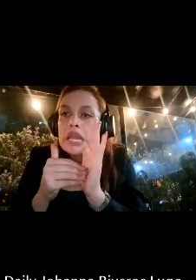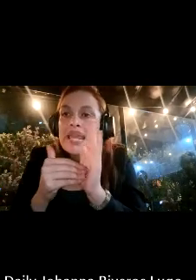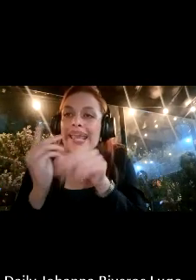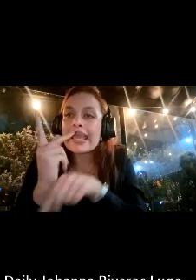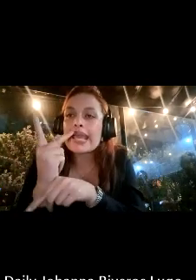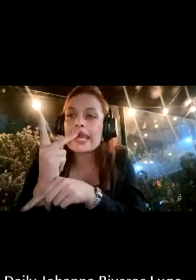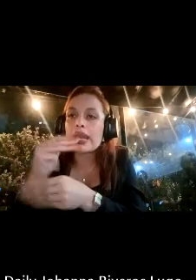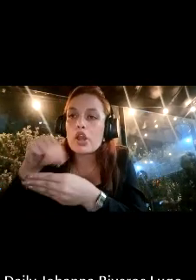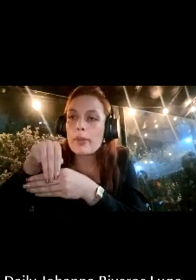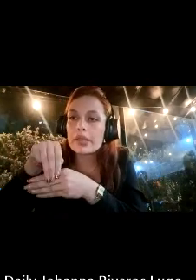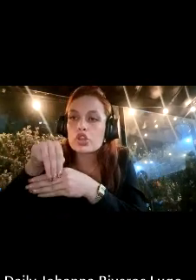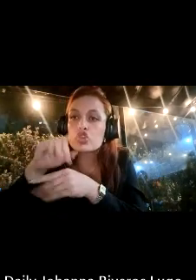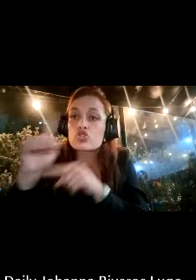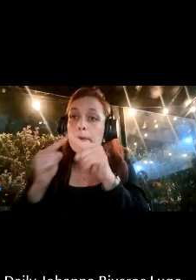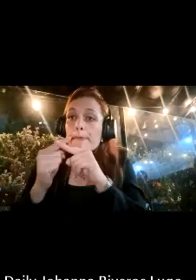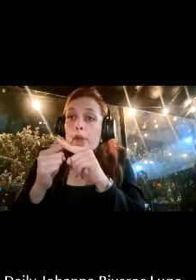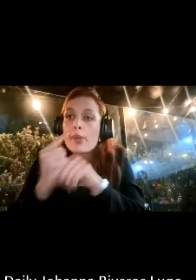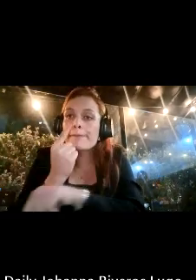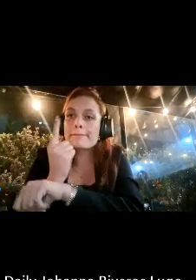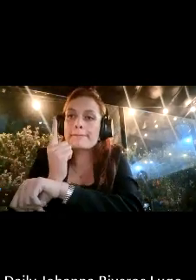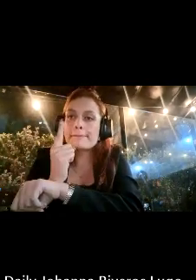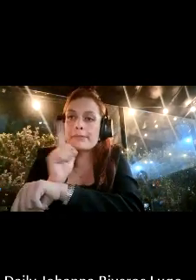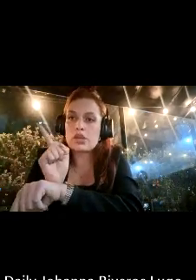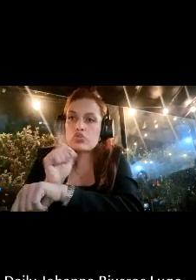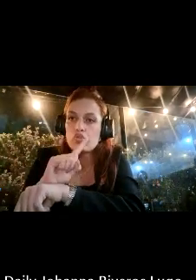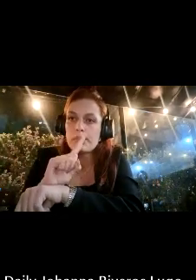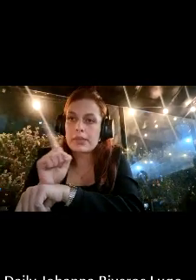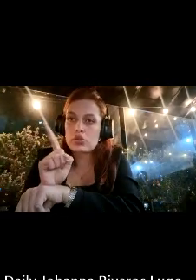inmensa y esa sí es una constante.